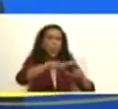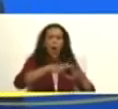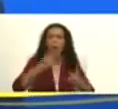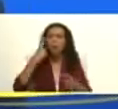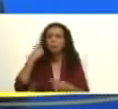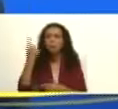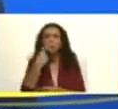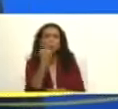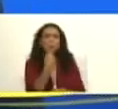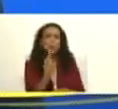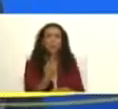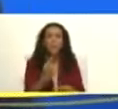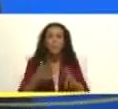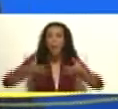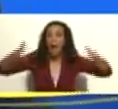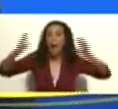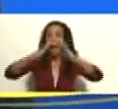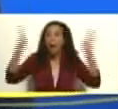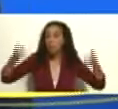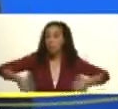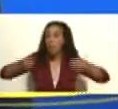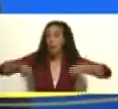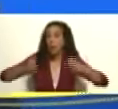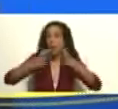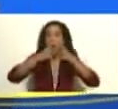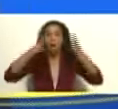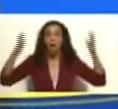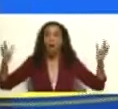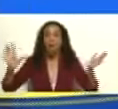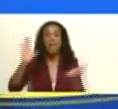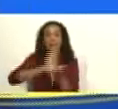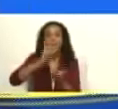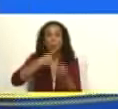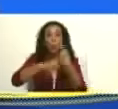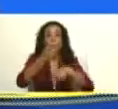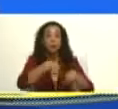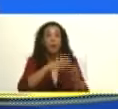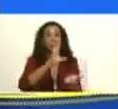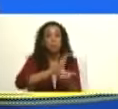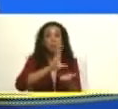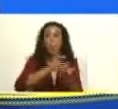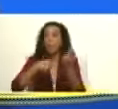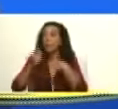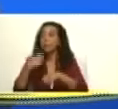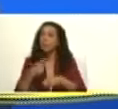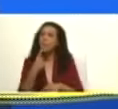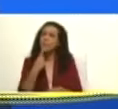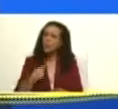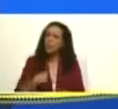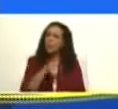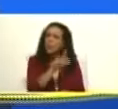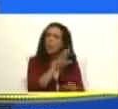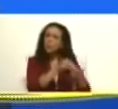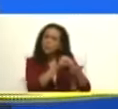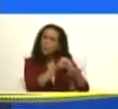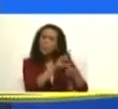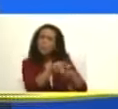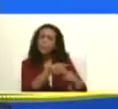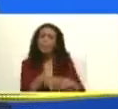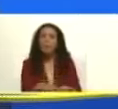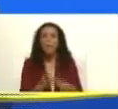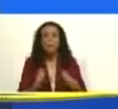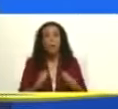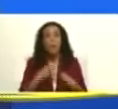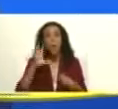luego recorre los grandes supermercados, centros comerciales. Y me dijo, mira, él vive